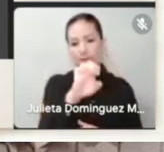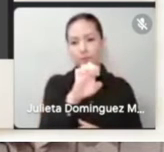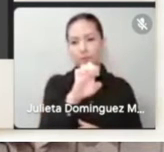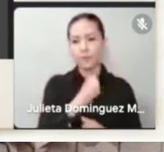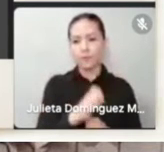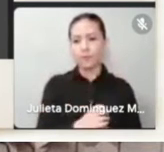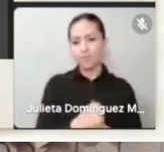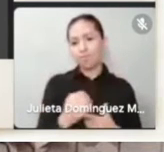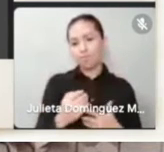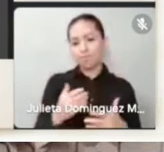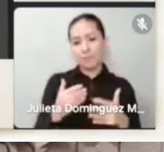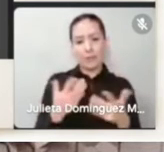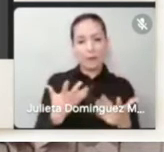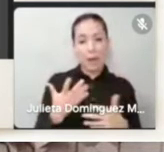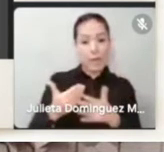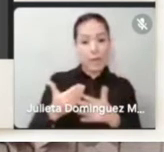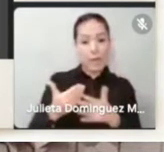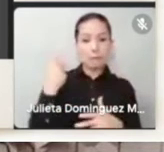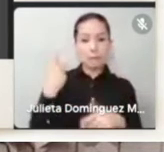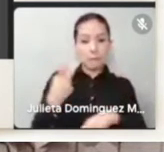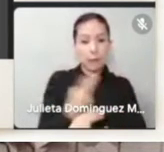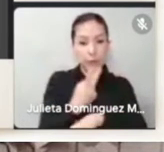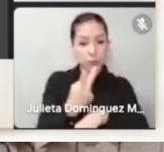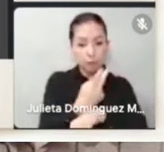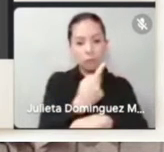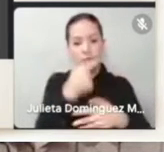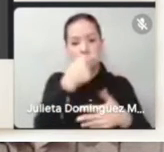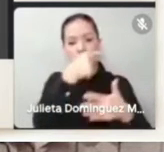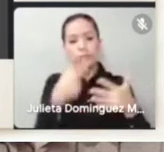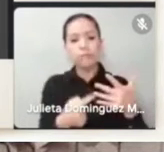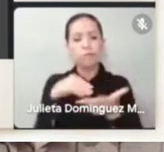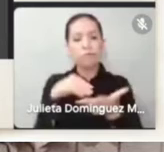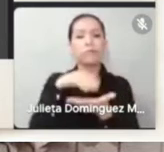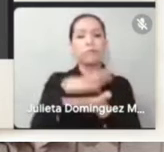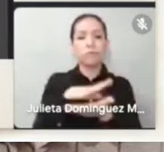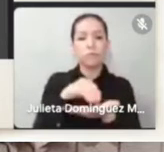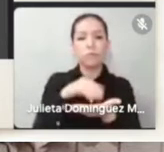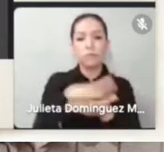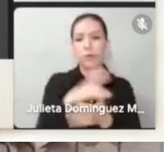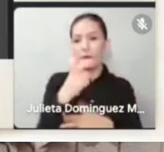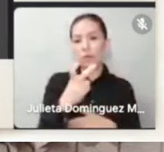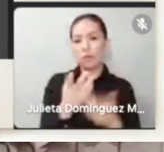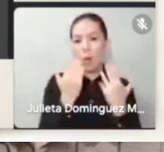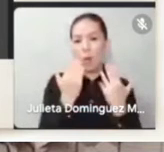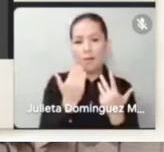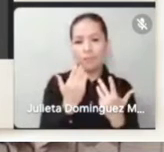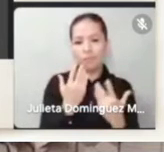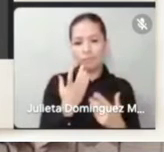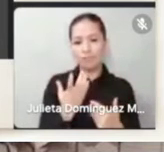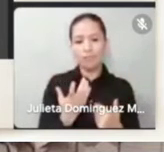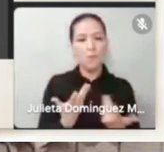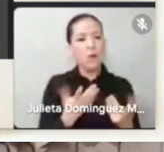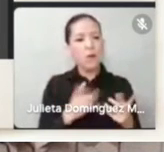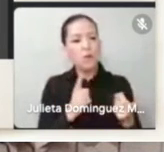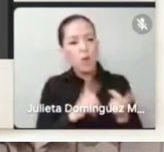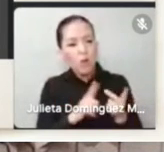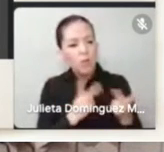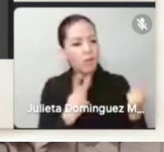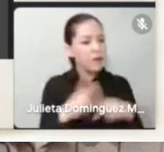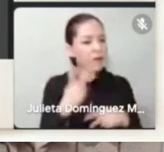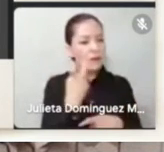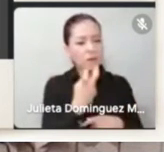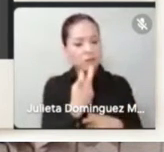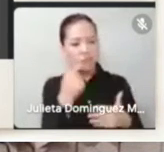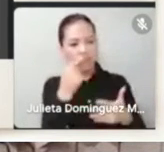con estos hechos, argumentando que no se había declarado la procedencia de las medidas cautelares solicitadas para hacer cesar